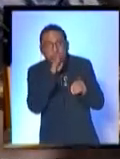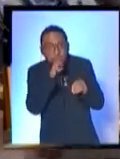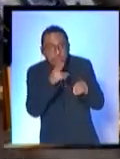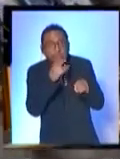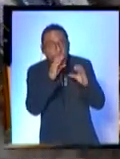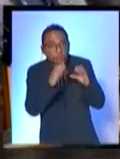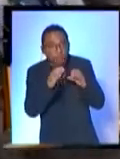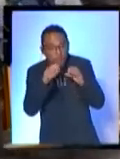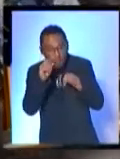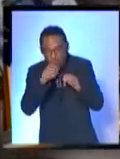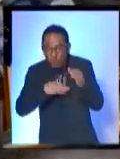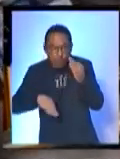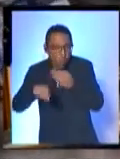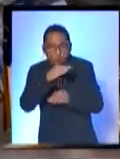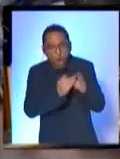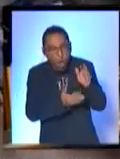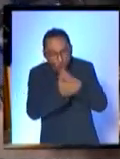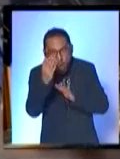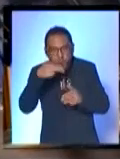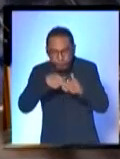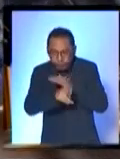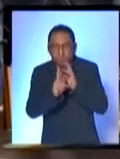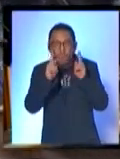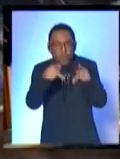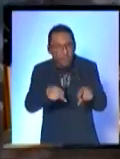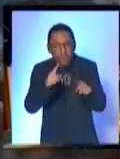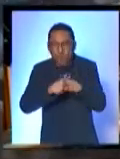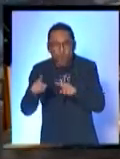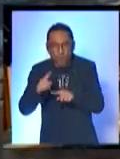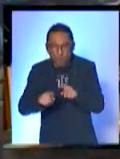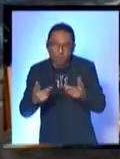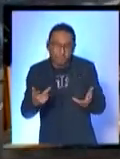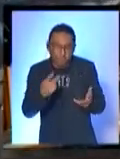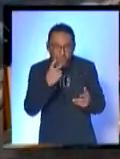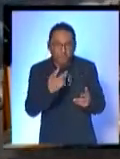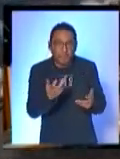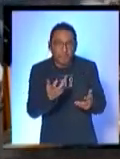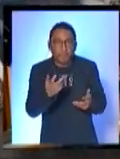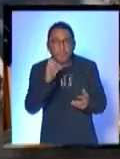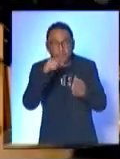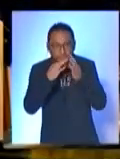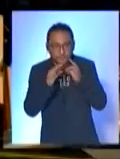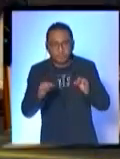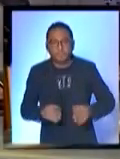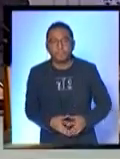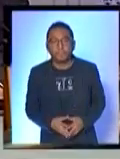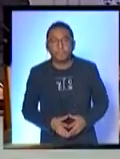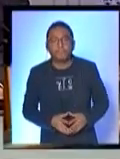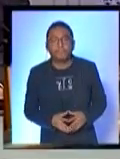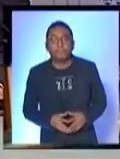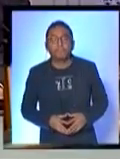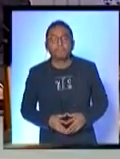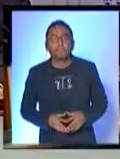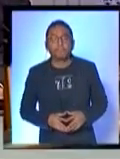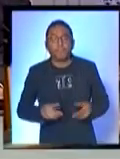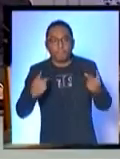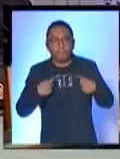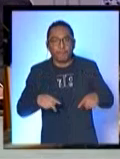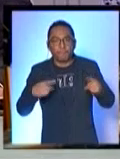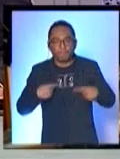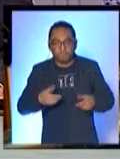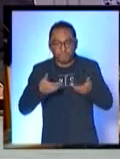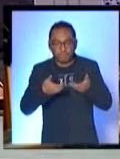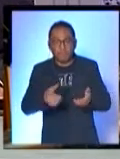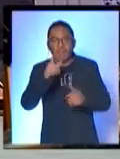y de gran infraestructura para evitar desgracias. Jorge Mora Díaz, de León SM Noticias. Y locatarios de la